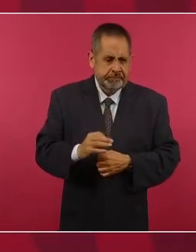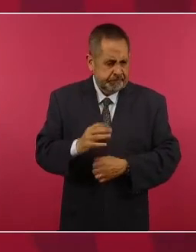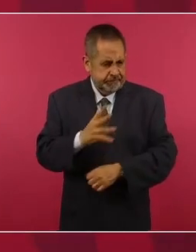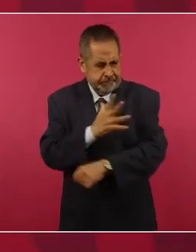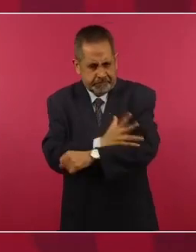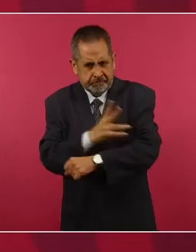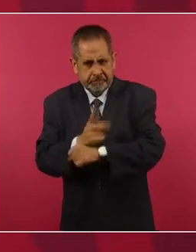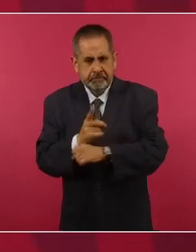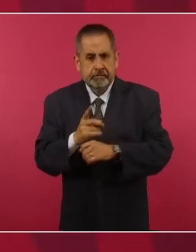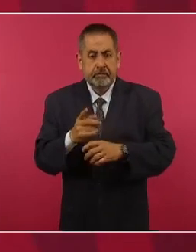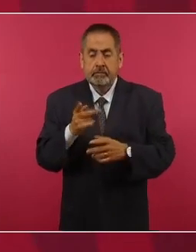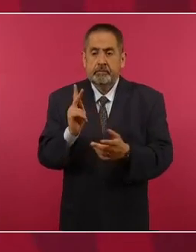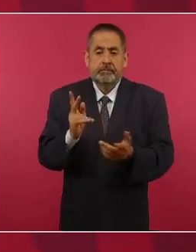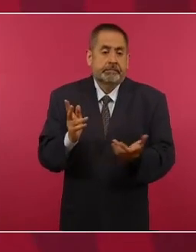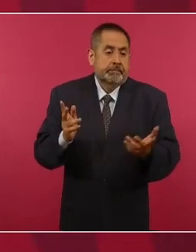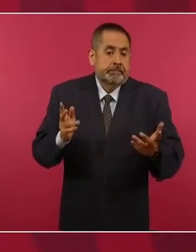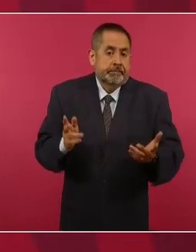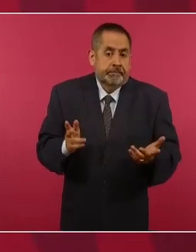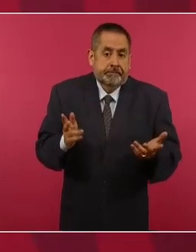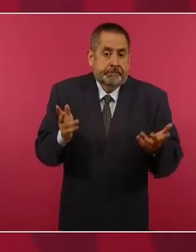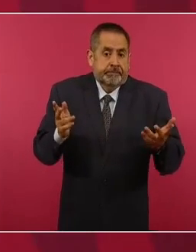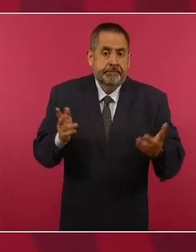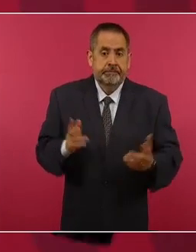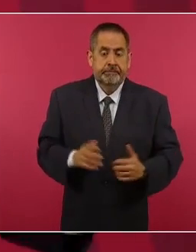honesto, pero